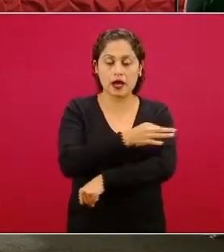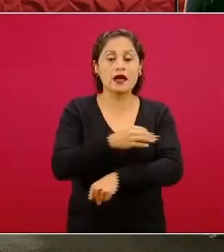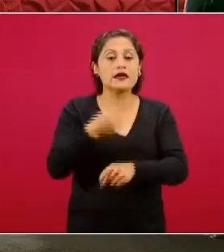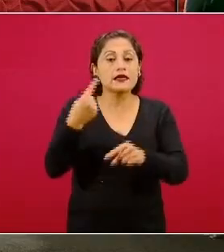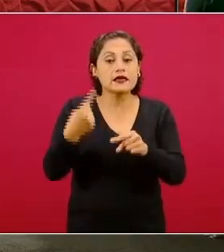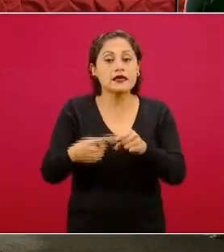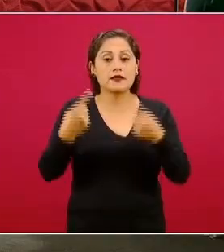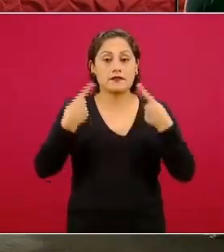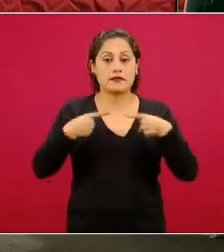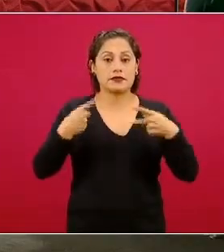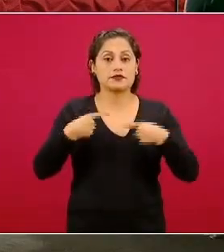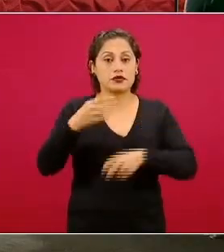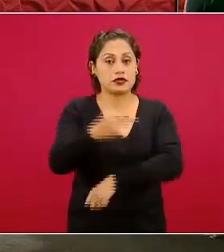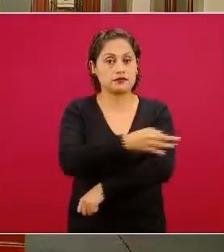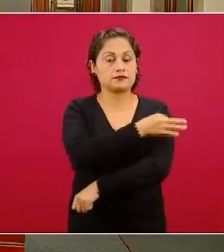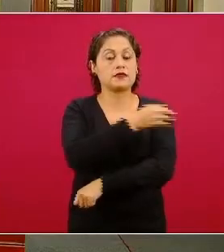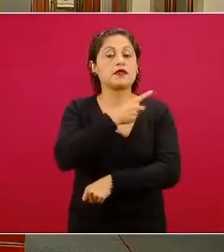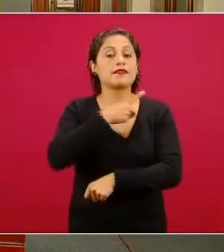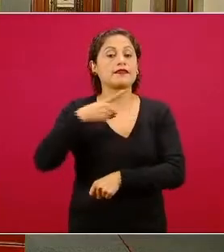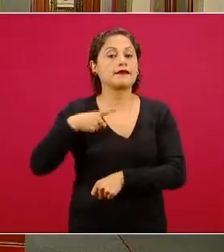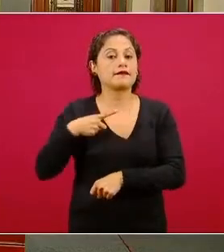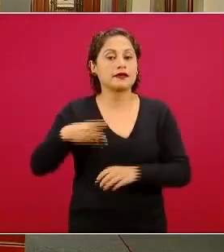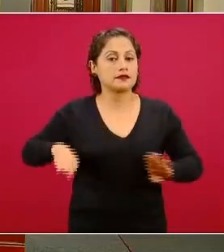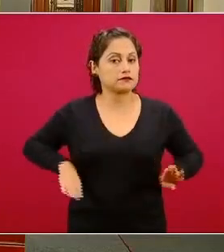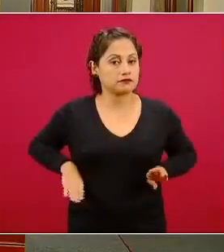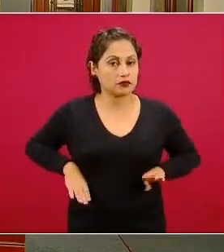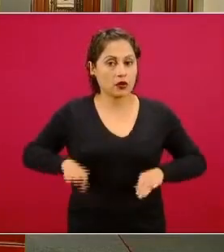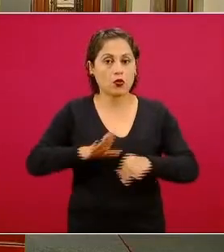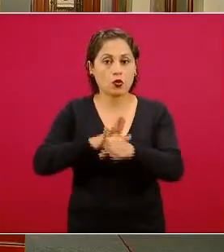aplicar la vacuna, cuántas vacunas se han